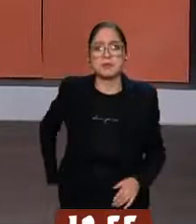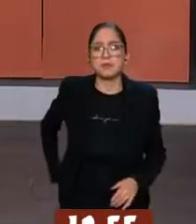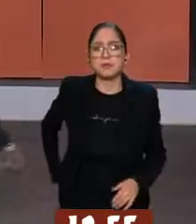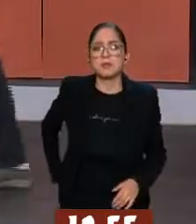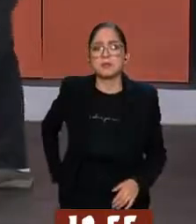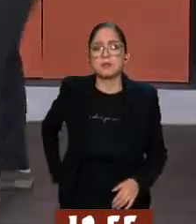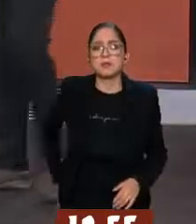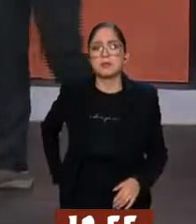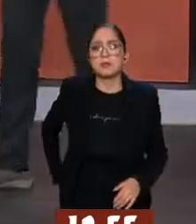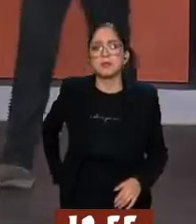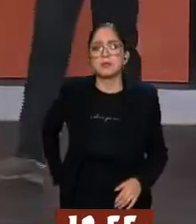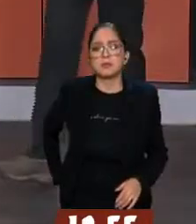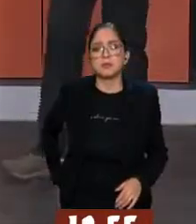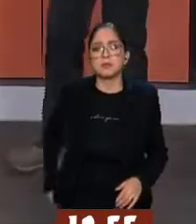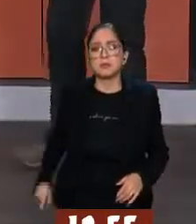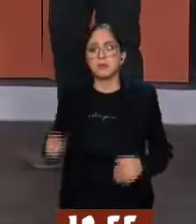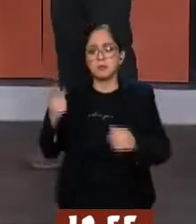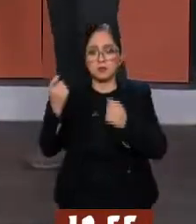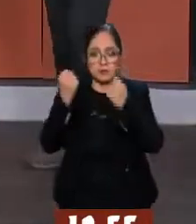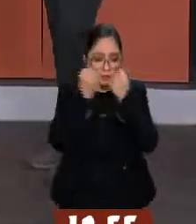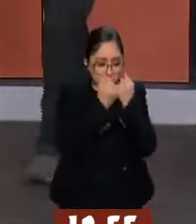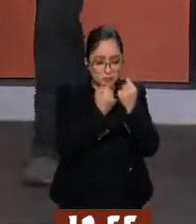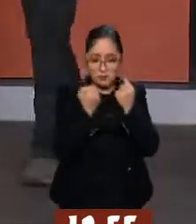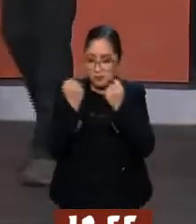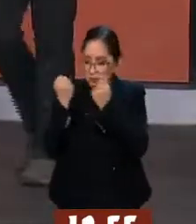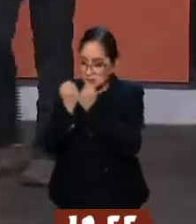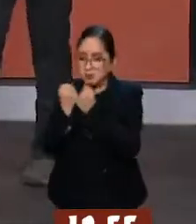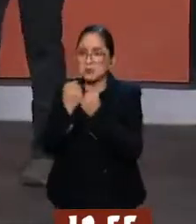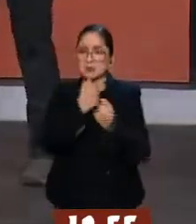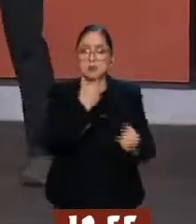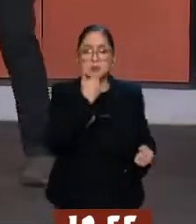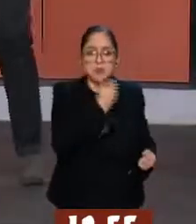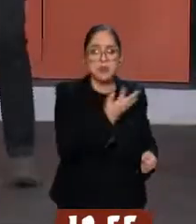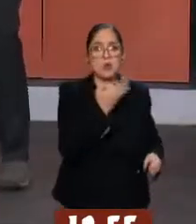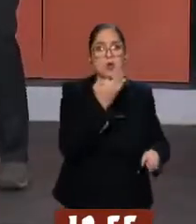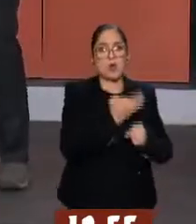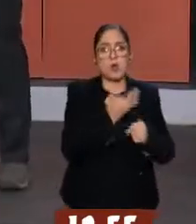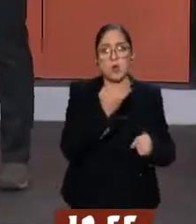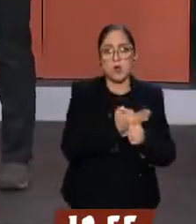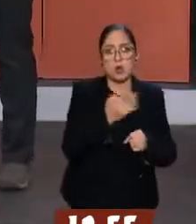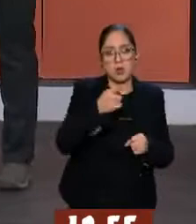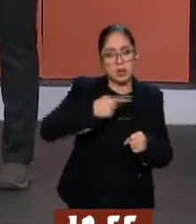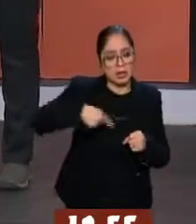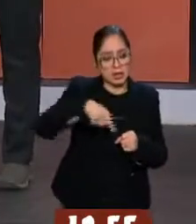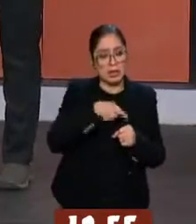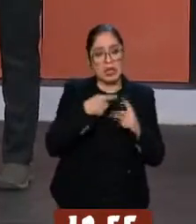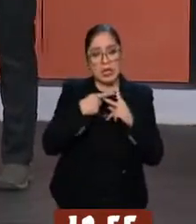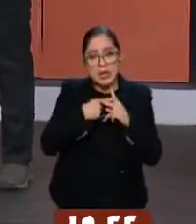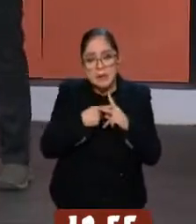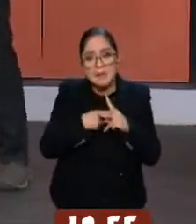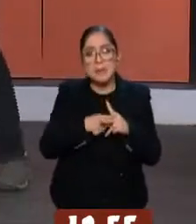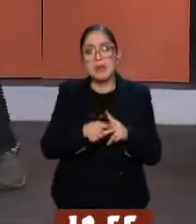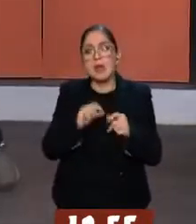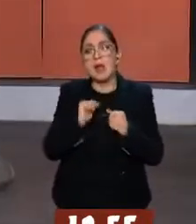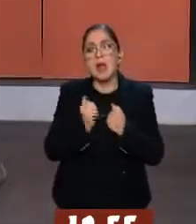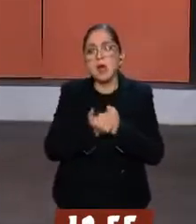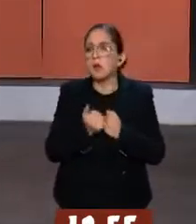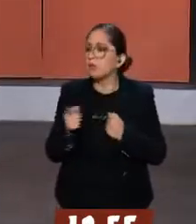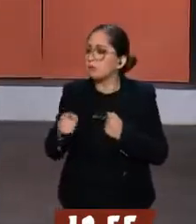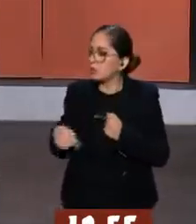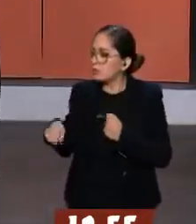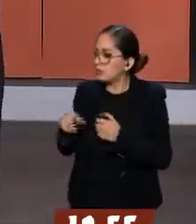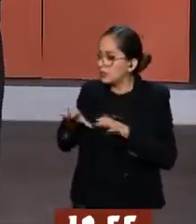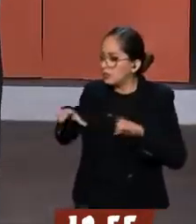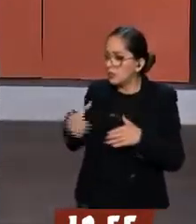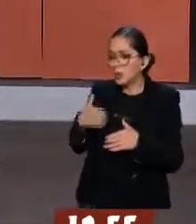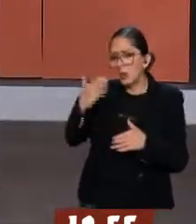unos capullitos, si son unos capullitos, compañera. Ahorita es cuando empiezan los sabrosos. Oiga, ¿cómo se conocieron? Cuéntenos.